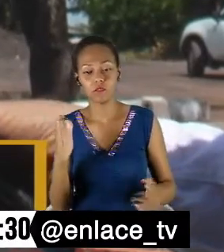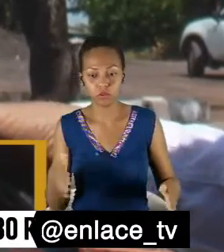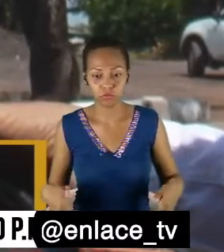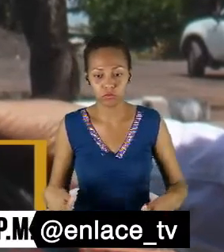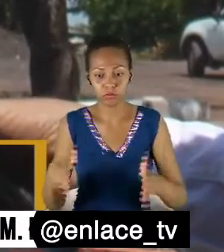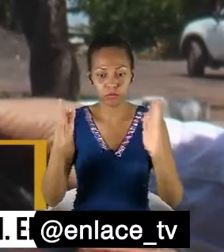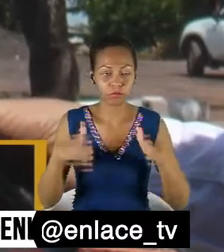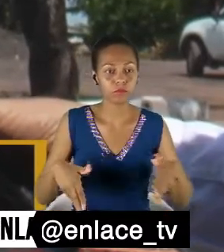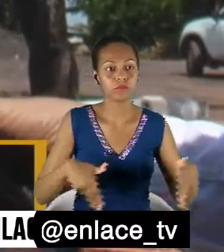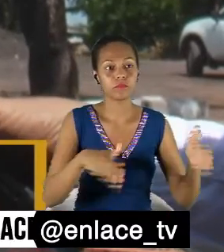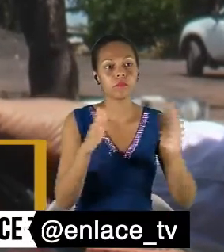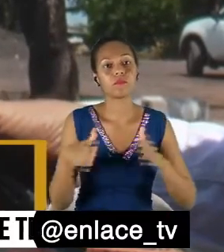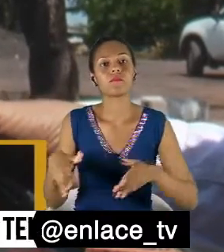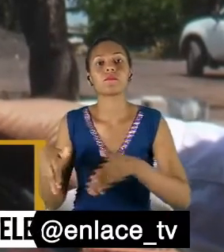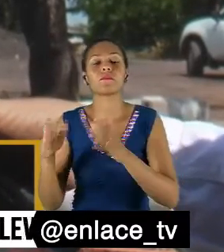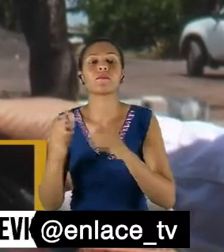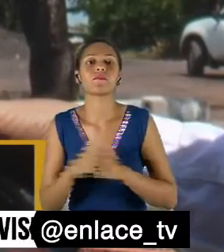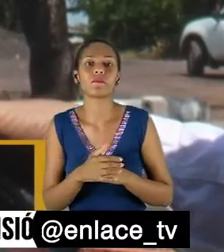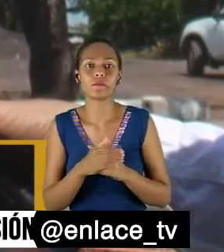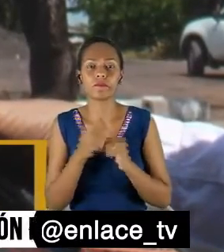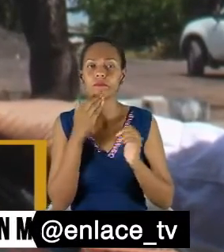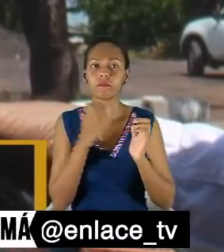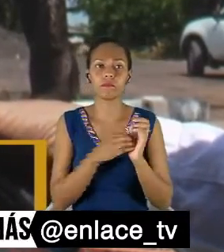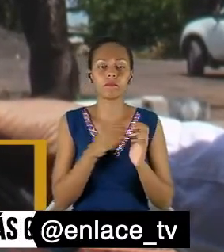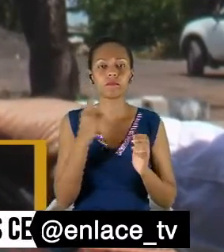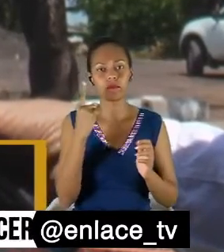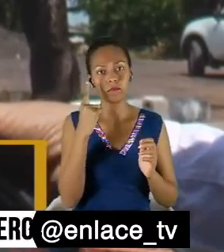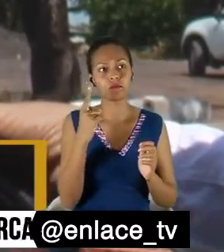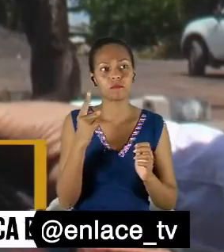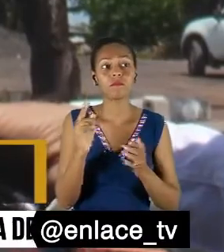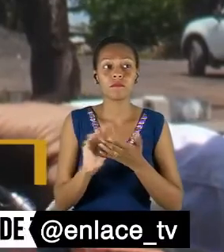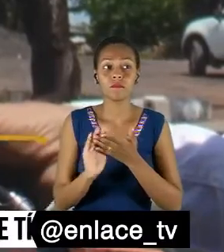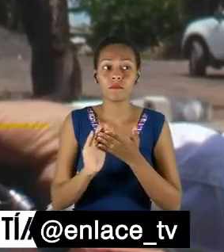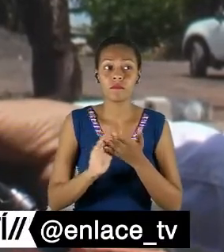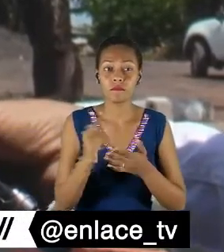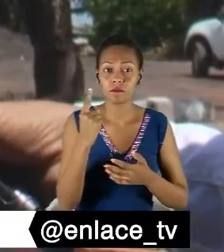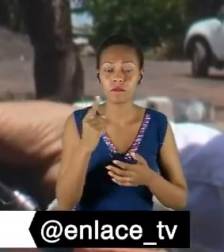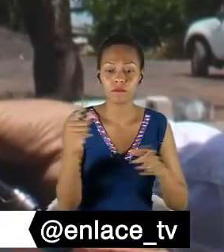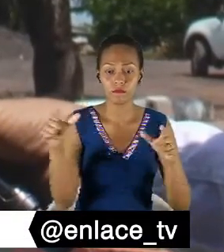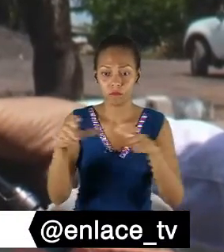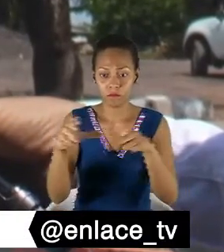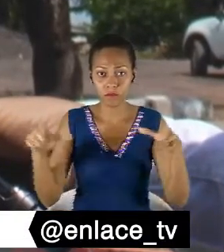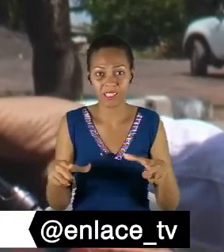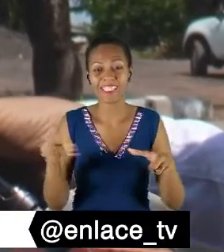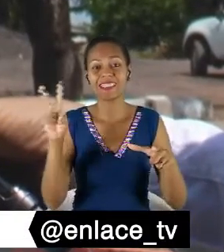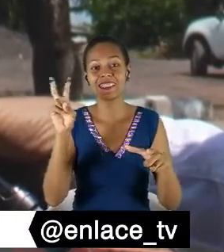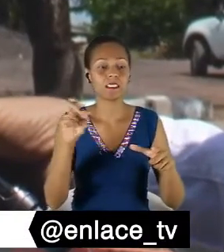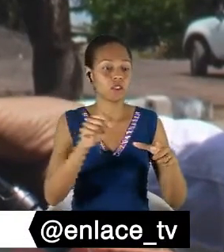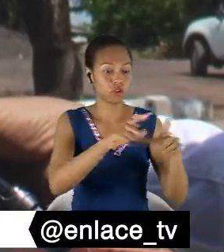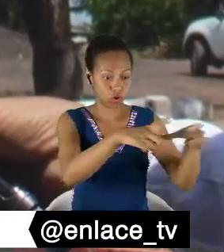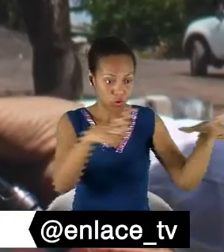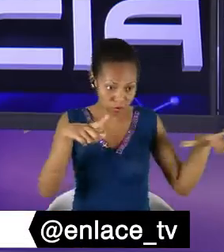de Barranca. Una de las comunas donde va a haber intervención va a ser en la comuna 7 y en la comuna 3.